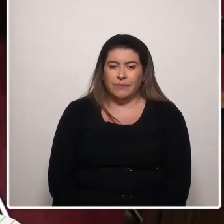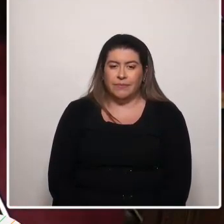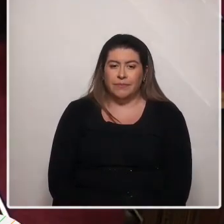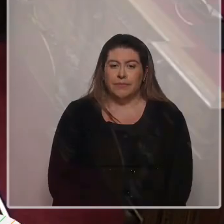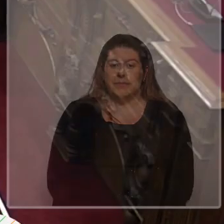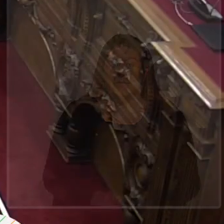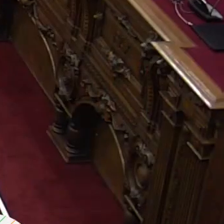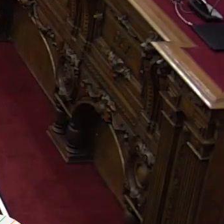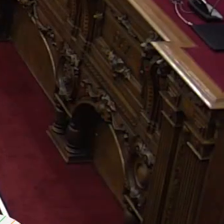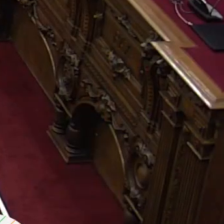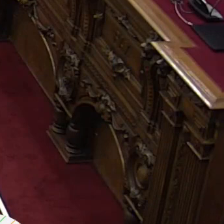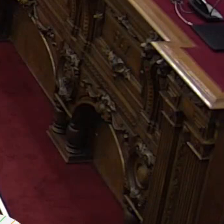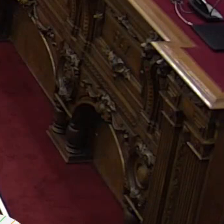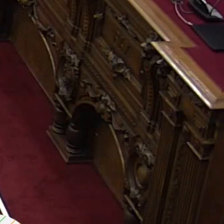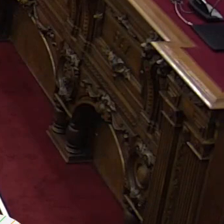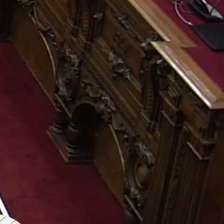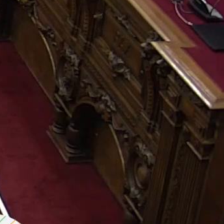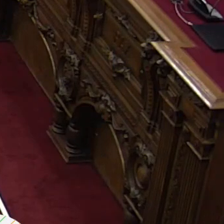Convencional, señor Cozzi.